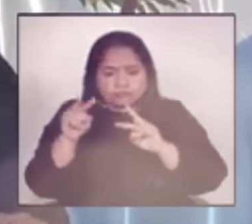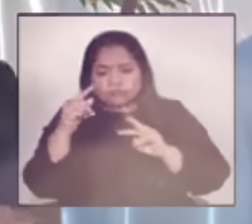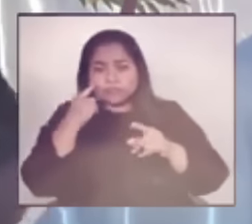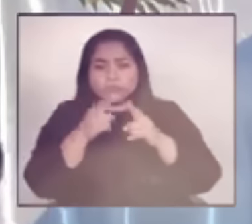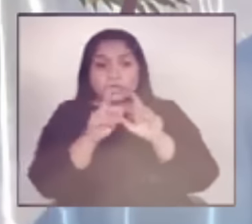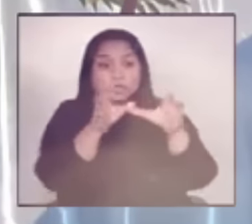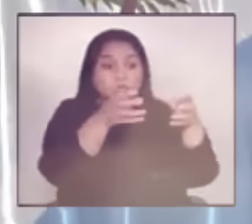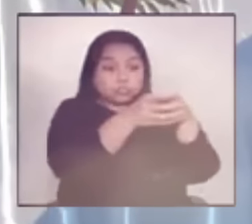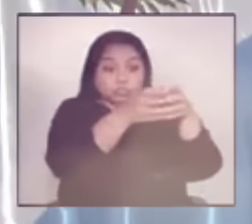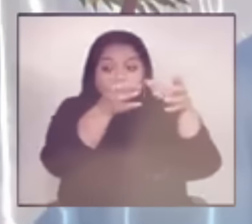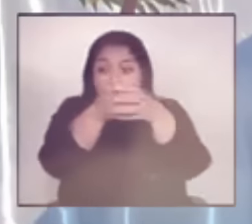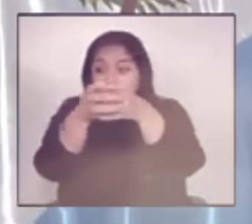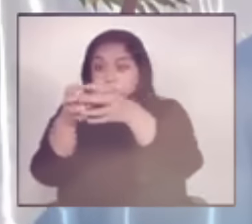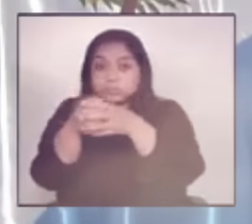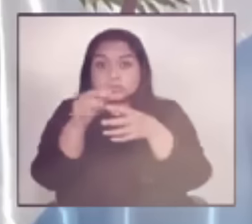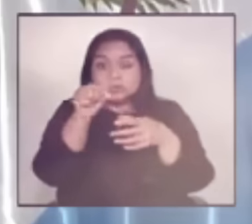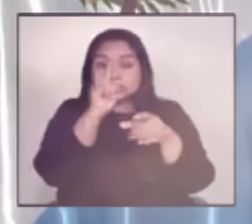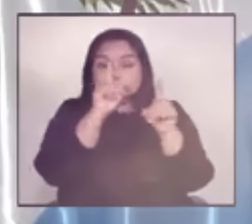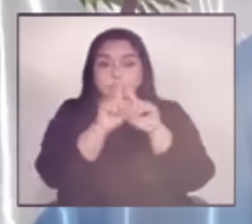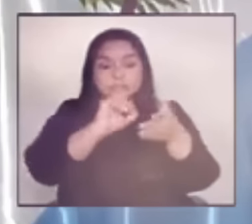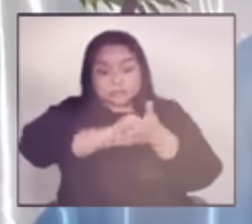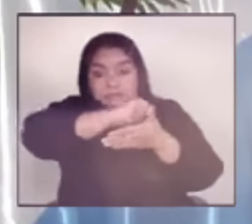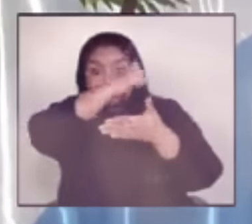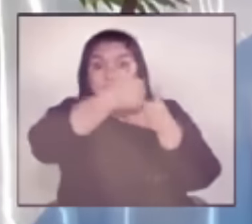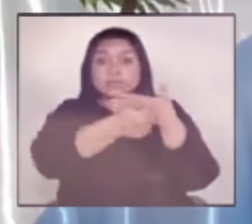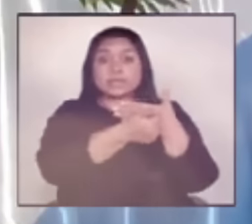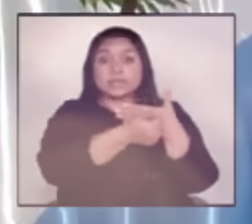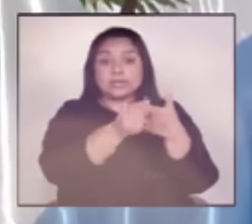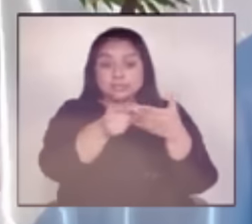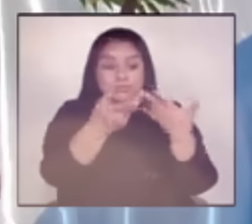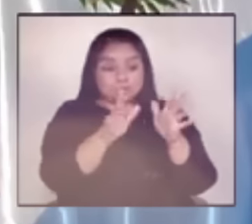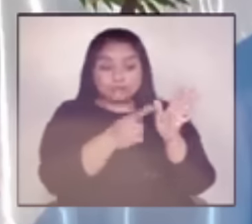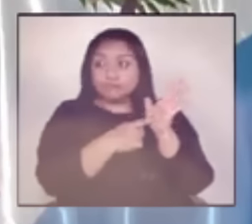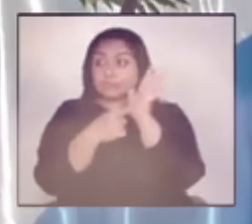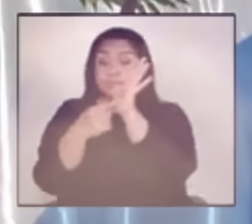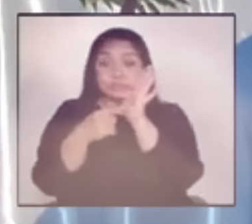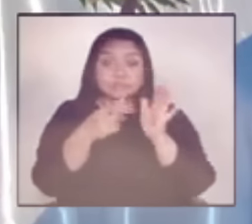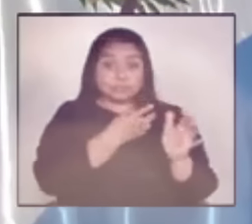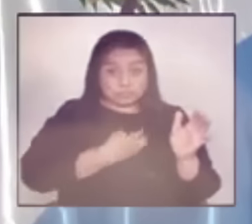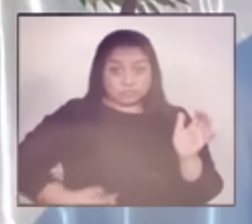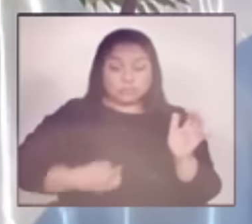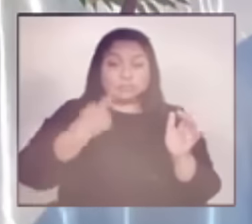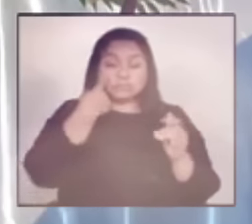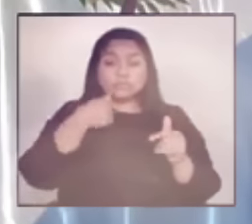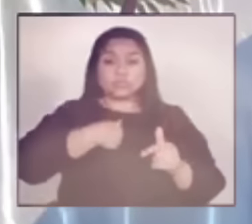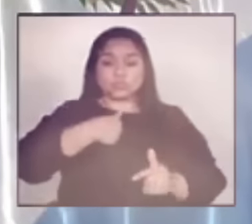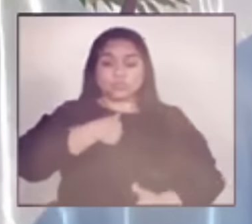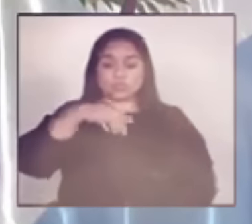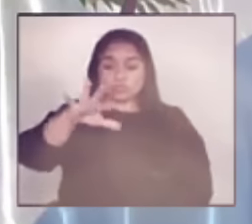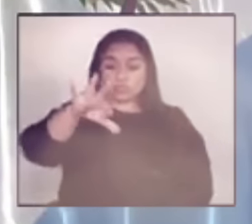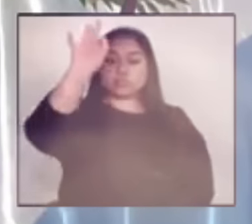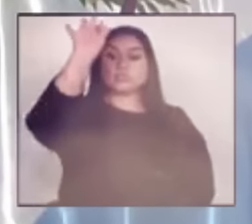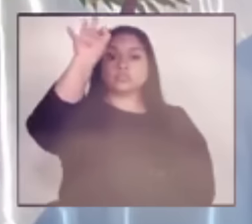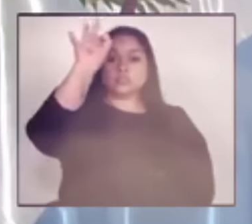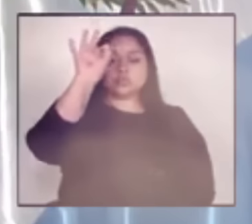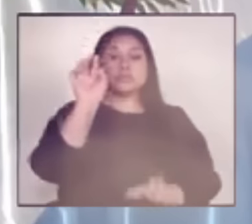ternas y las actas que han sido presentadas, escogeré a la